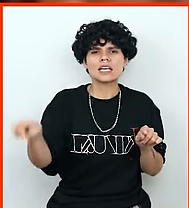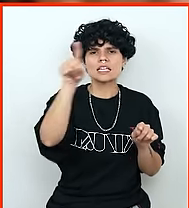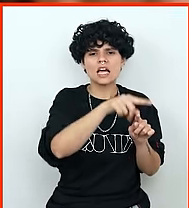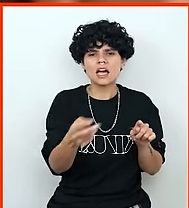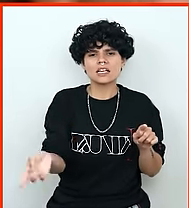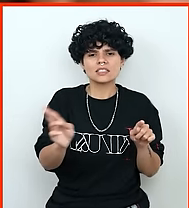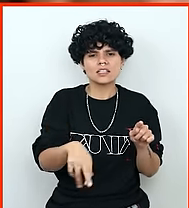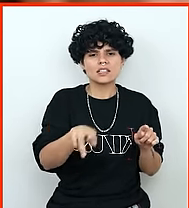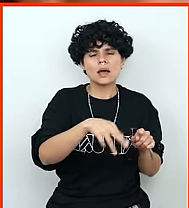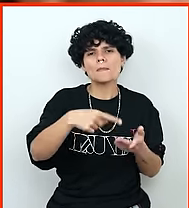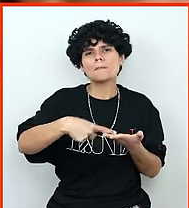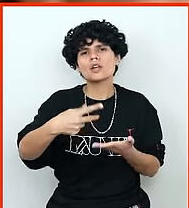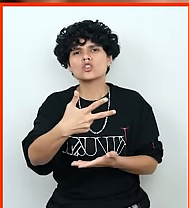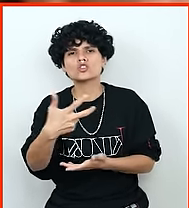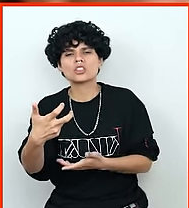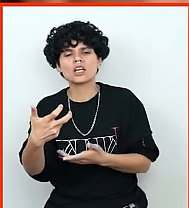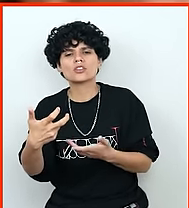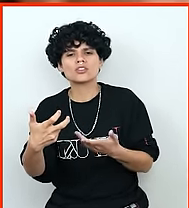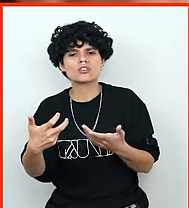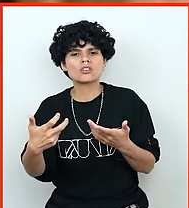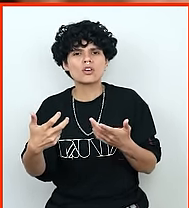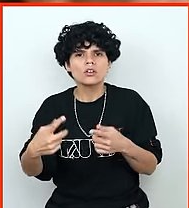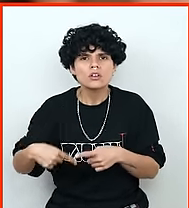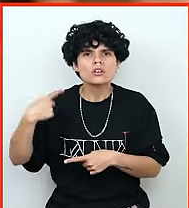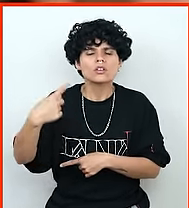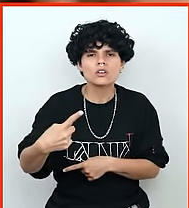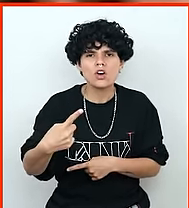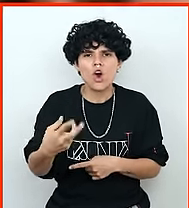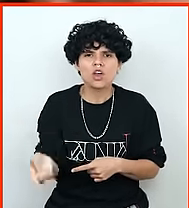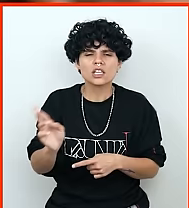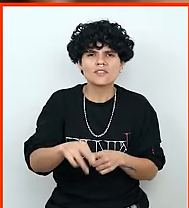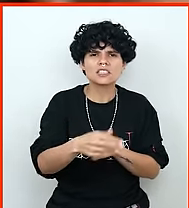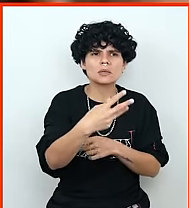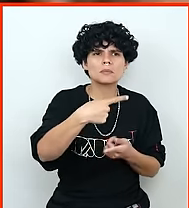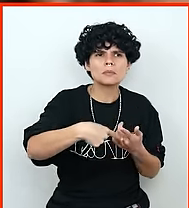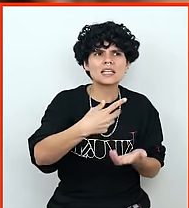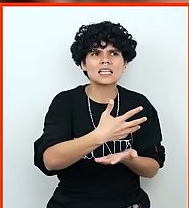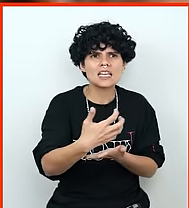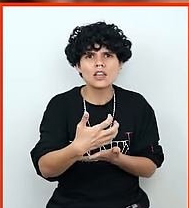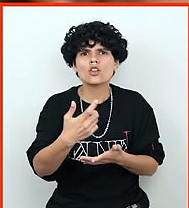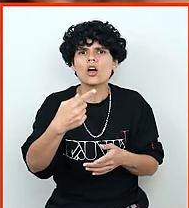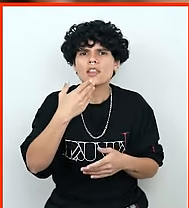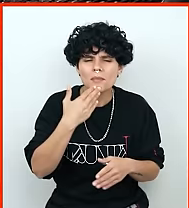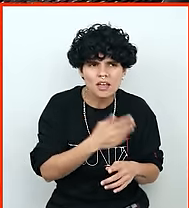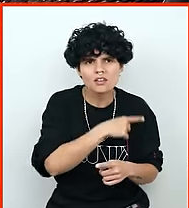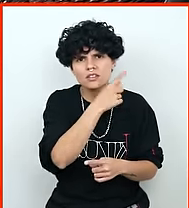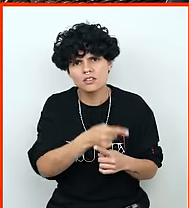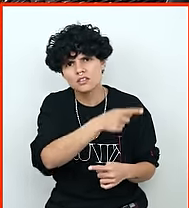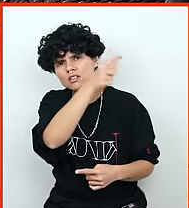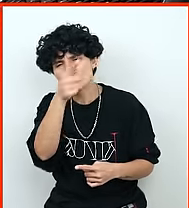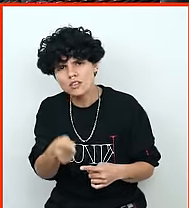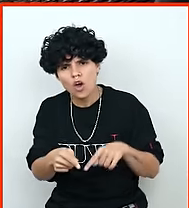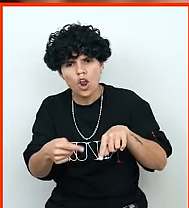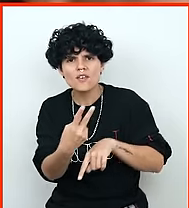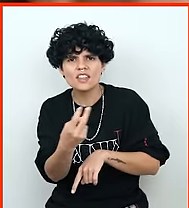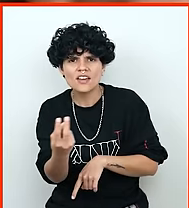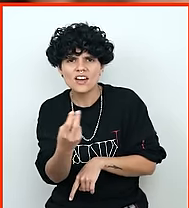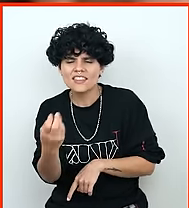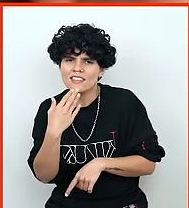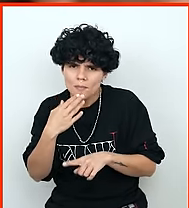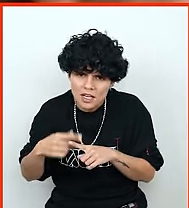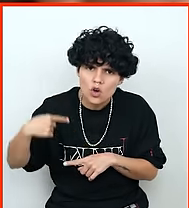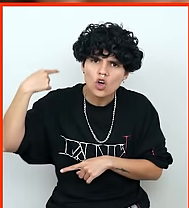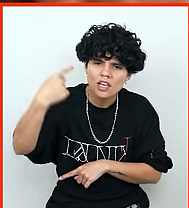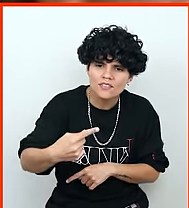que la historia fue reescrita en 1800 y antes de eso en 1500. Y hoy en día lo están tratando de hacer de nuevo en 2020. Lo que pasa es que estamos viviendo un